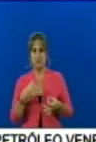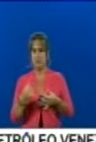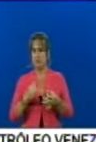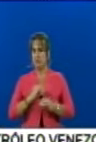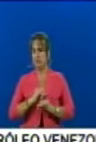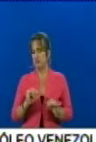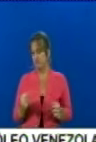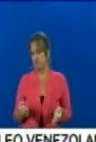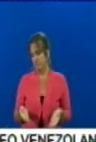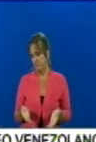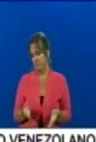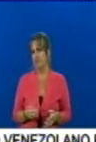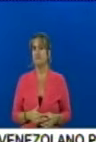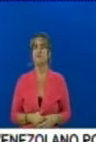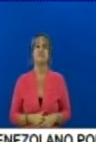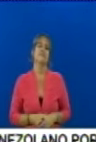informativo